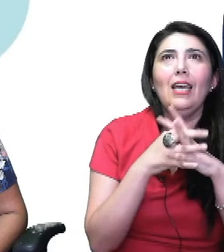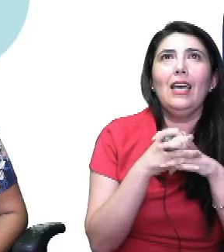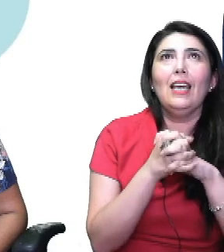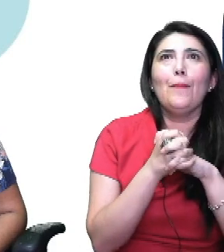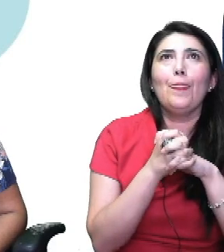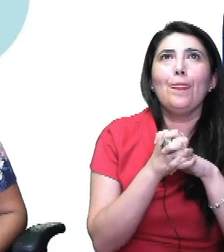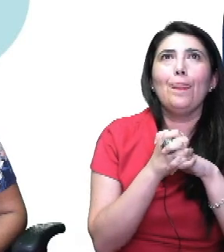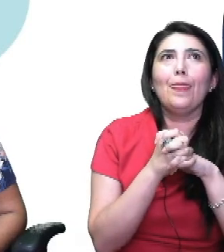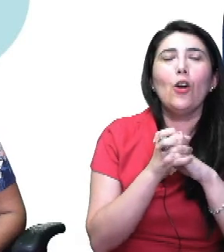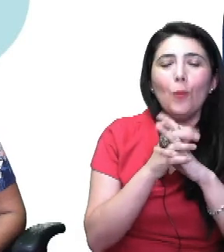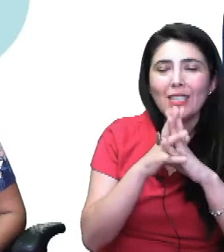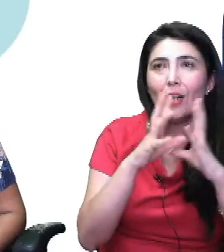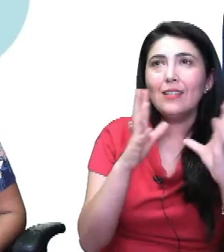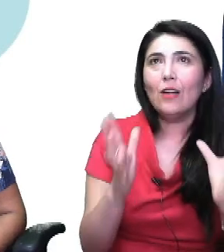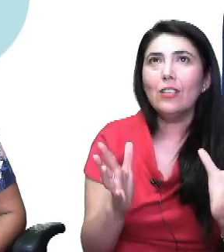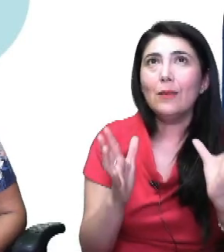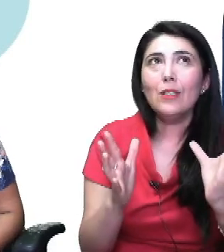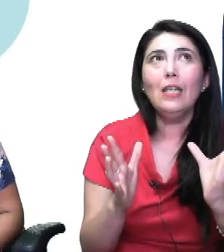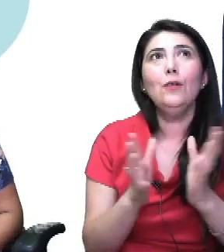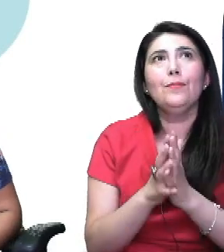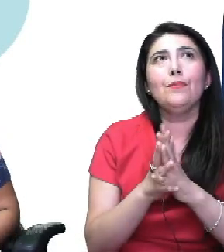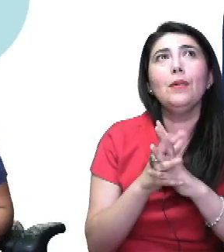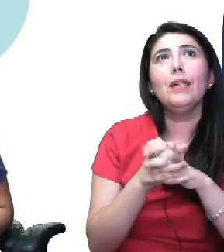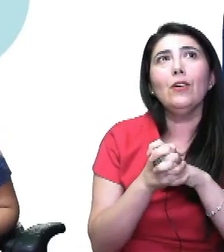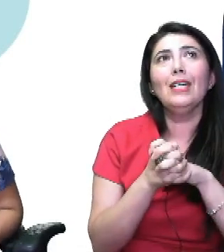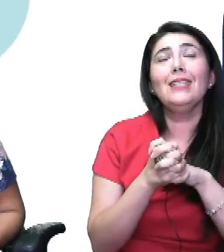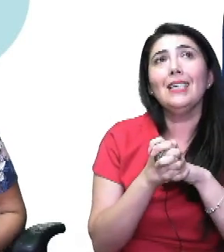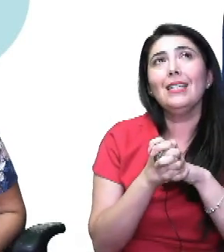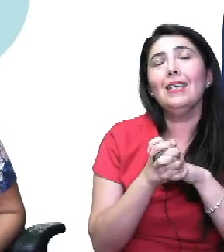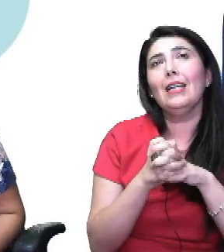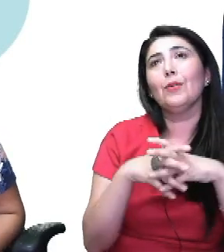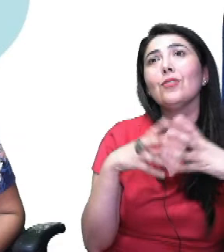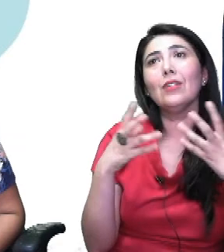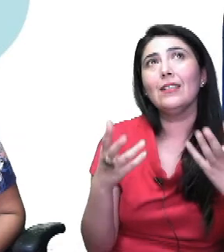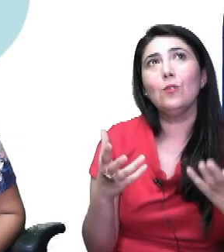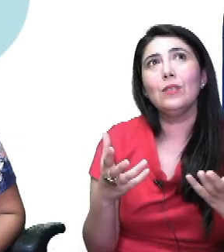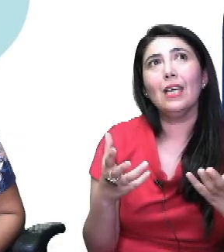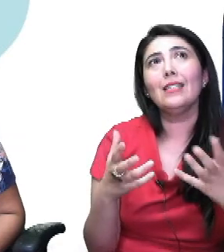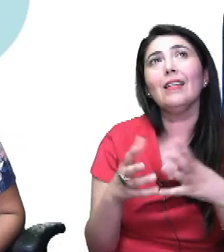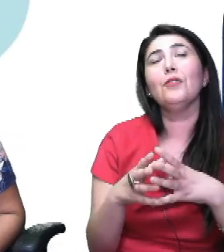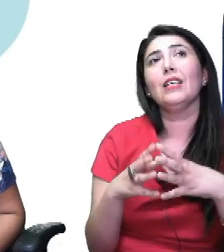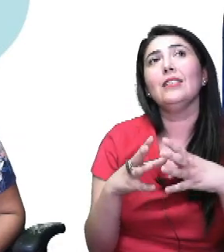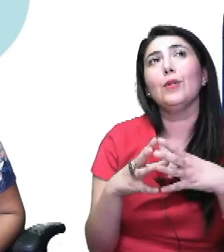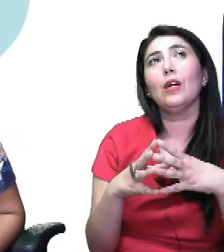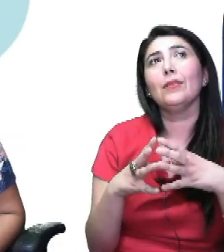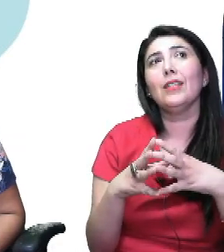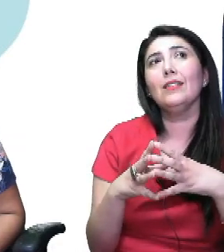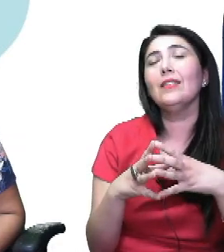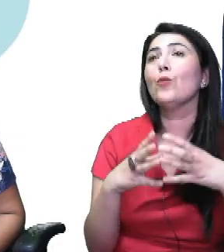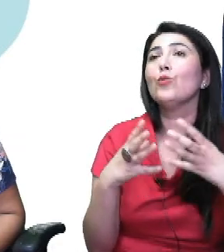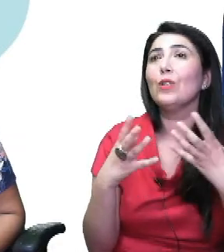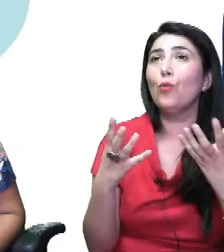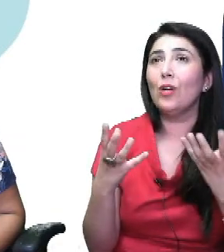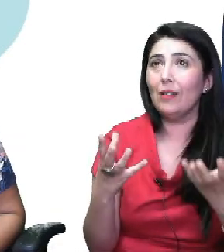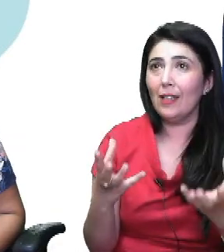Bien, ¿cómo está organizado este modelo? Primero, entiende la protección de la salud mental a través del fortalecimiento de capacidades